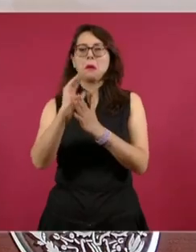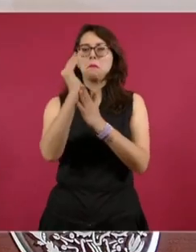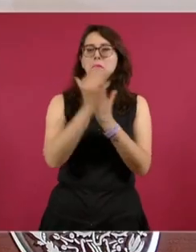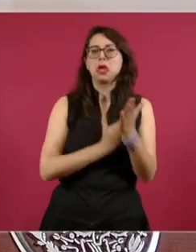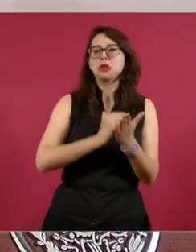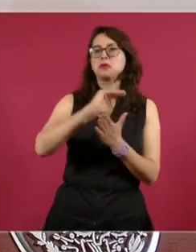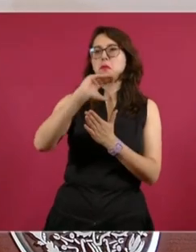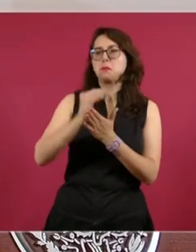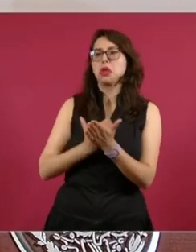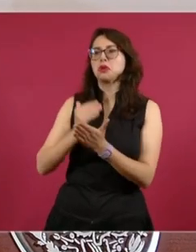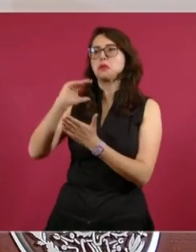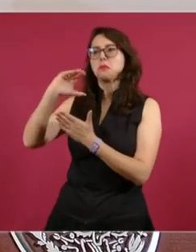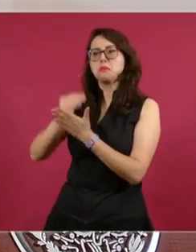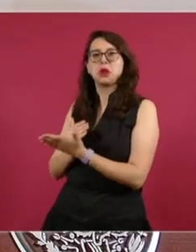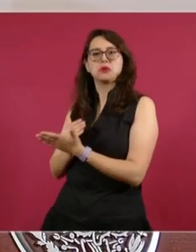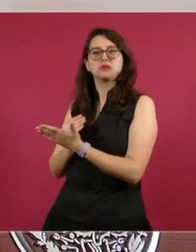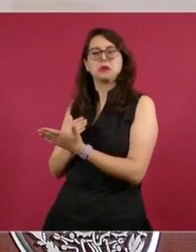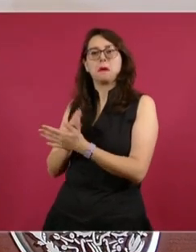y todo